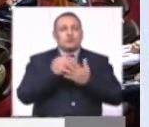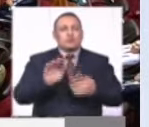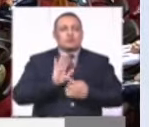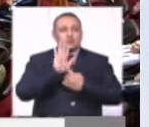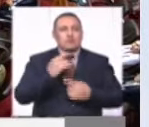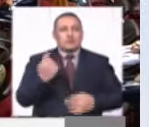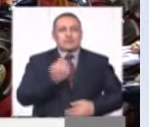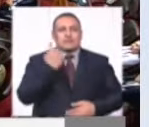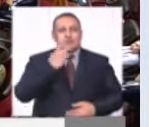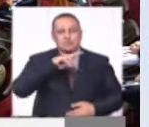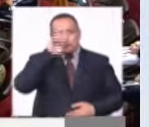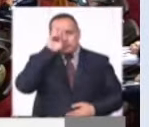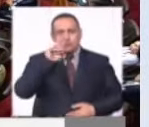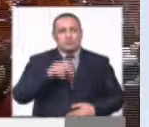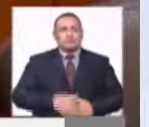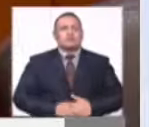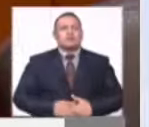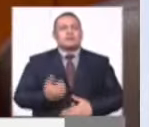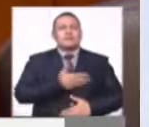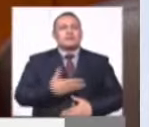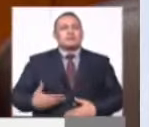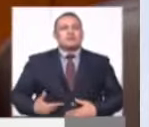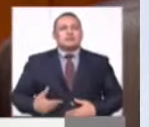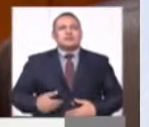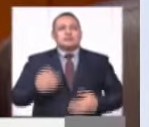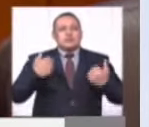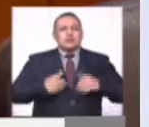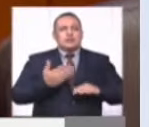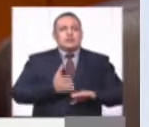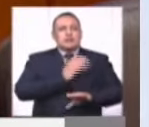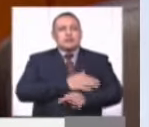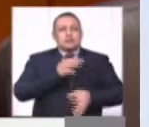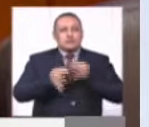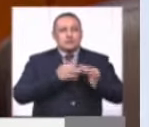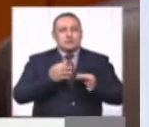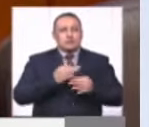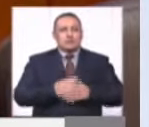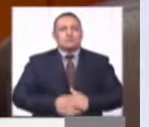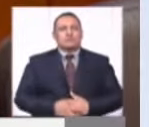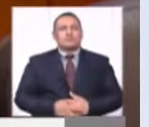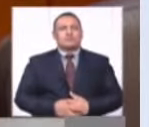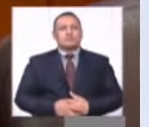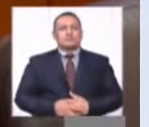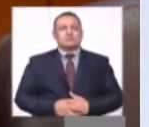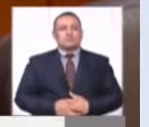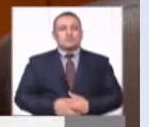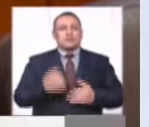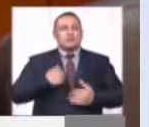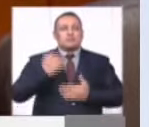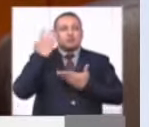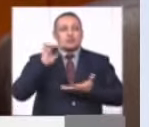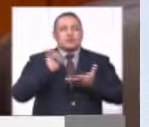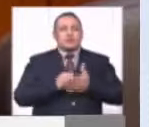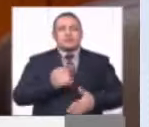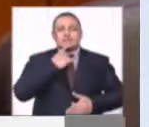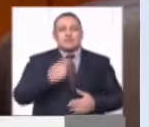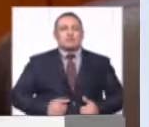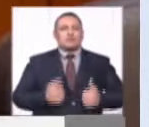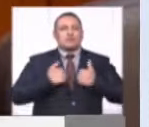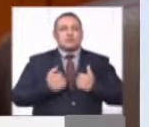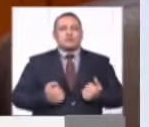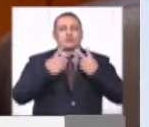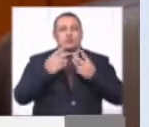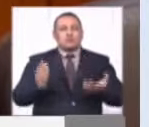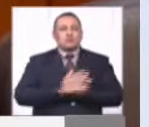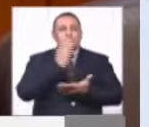representación nacional. Presidente, ya lo dijo la colega que me antecedió, en Piura estamos viviendo